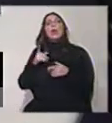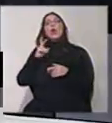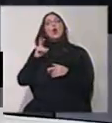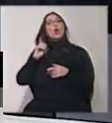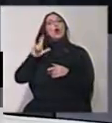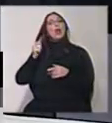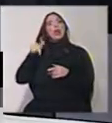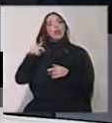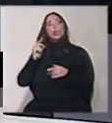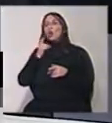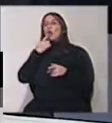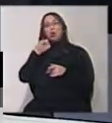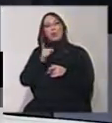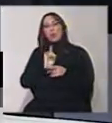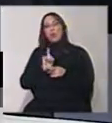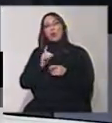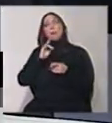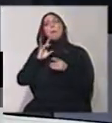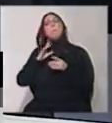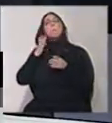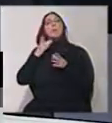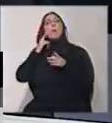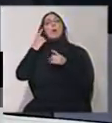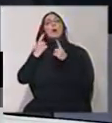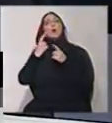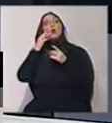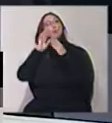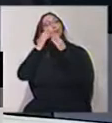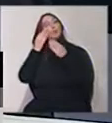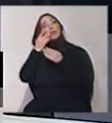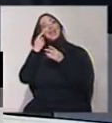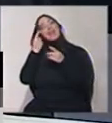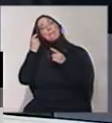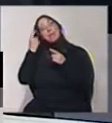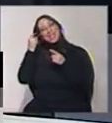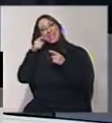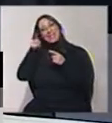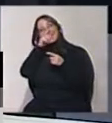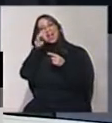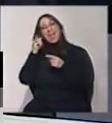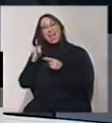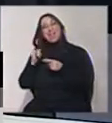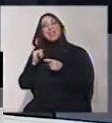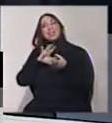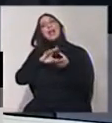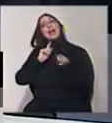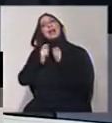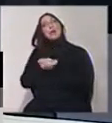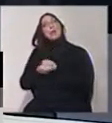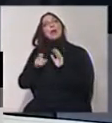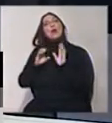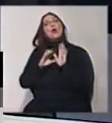mencionó algunos modelos que en todo caso yo estoy dispuesto a considerar, y de hecho estoy considerando porque mi sector está promoviendo una reforma constitucional para